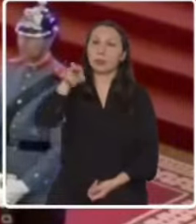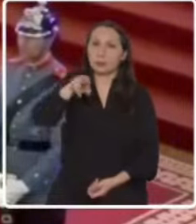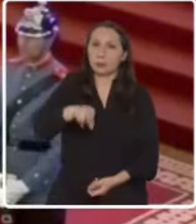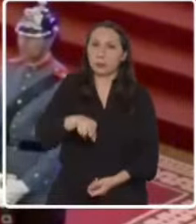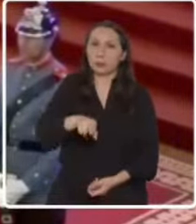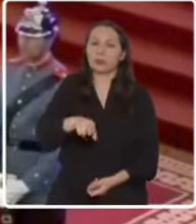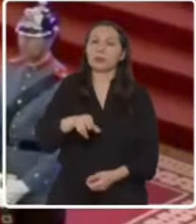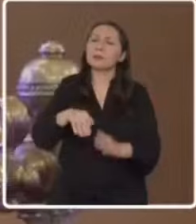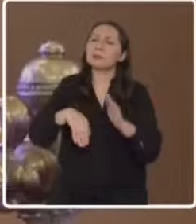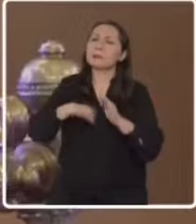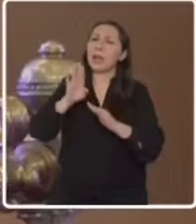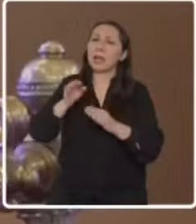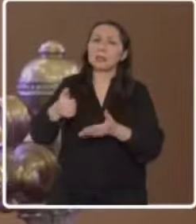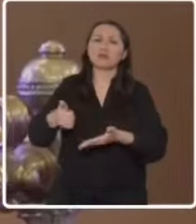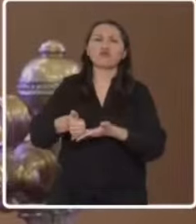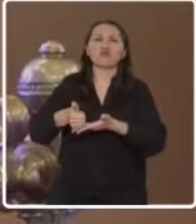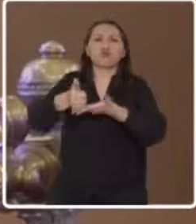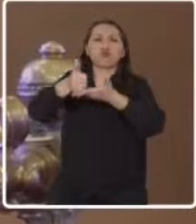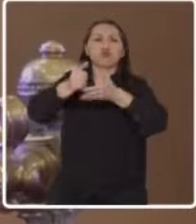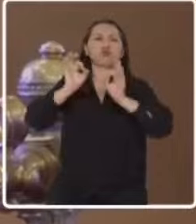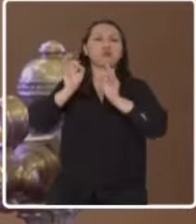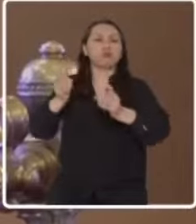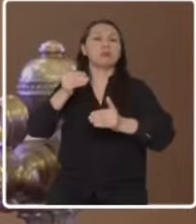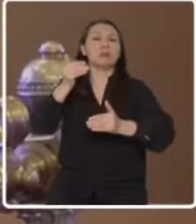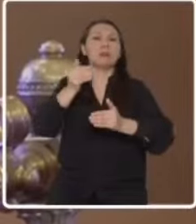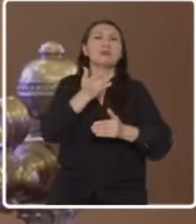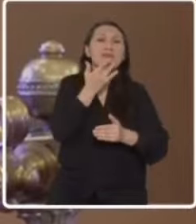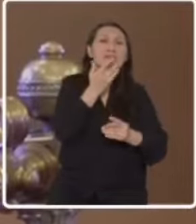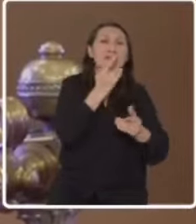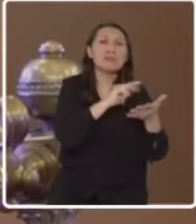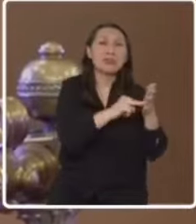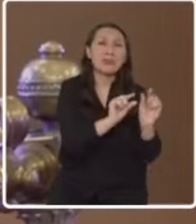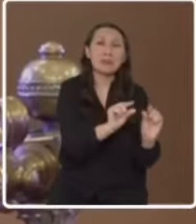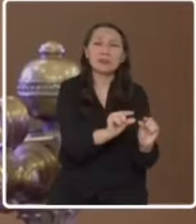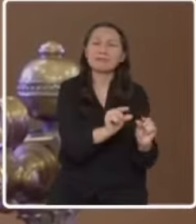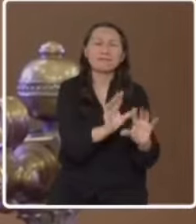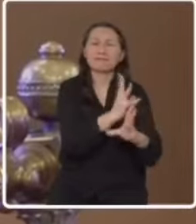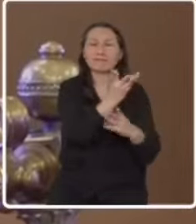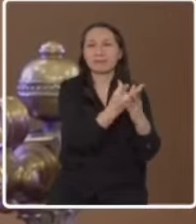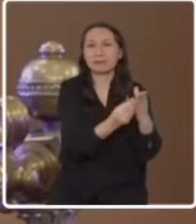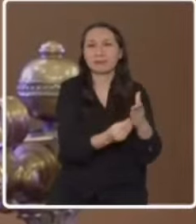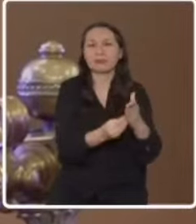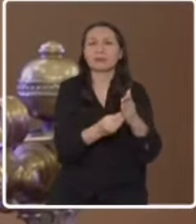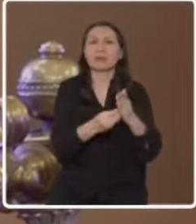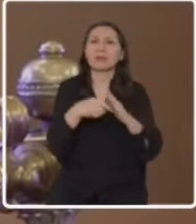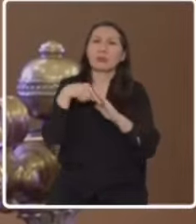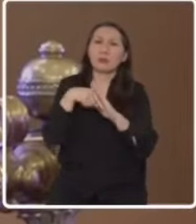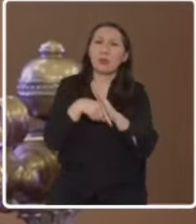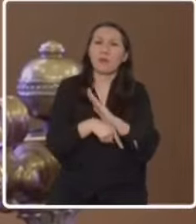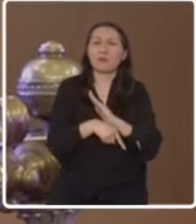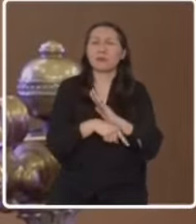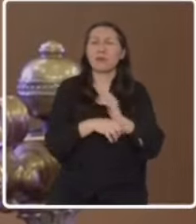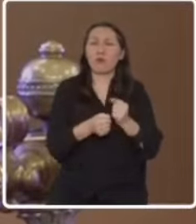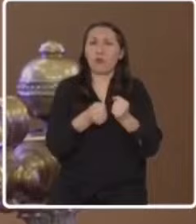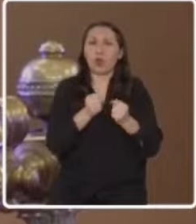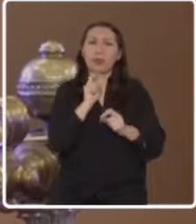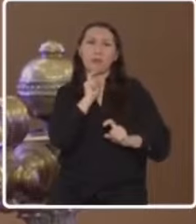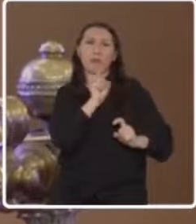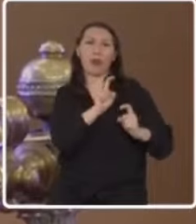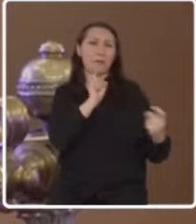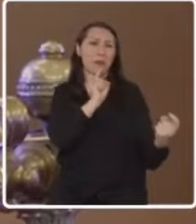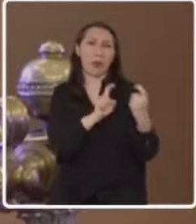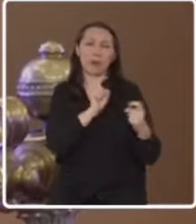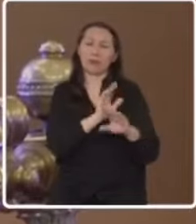reitero, que reine la grandeza, que cesen las pequeñeces y las profundas descalificaciones